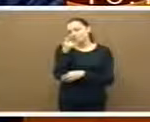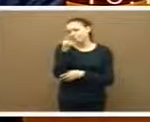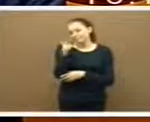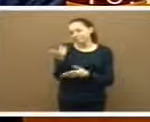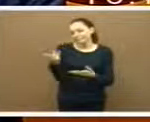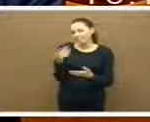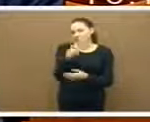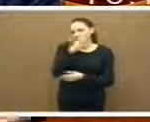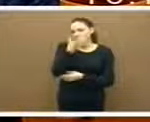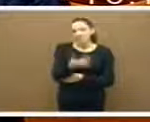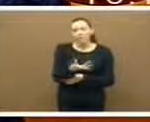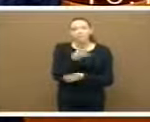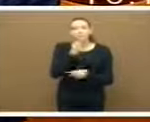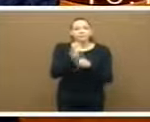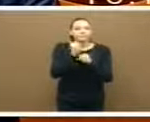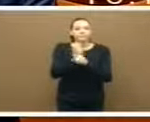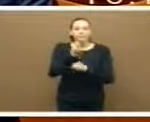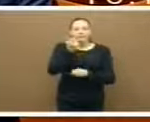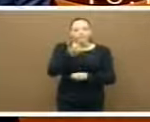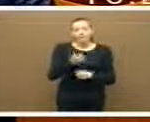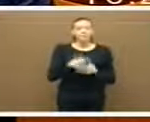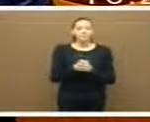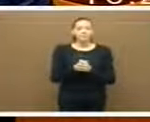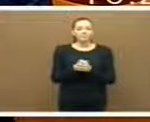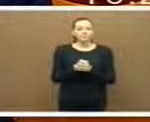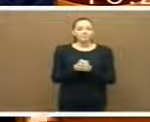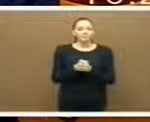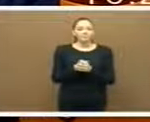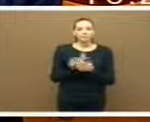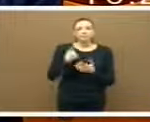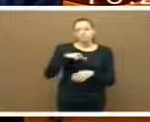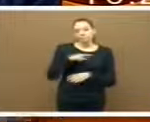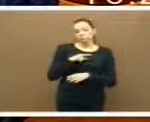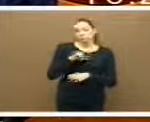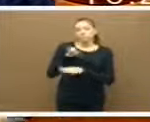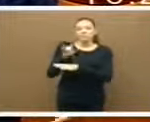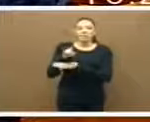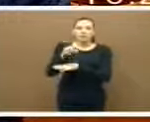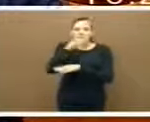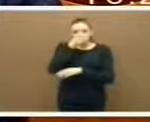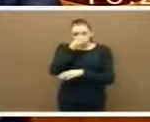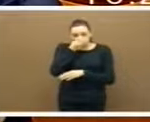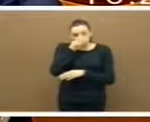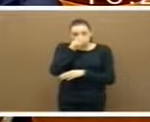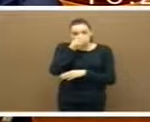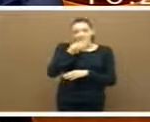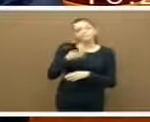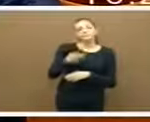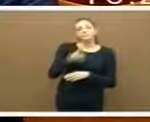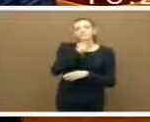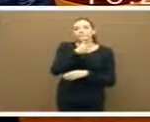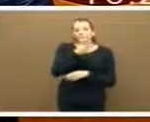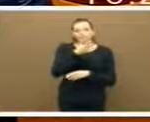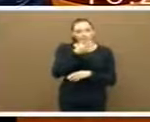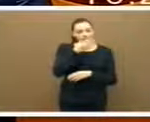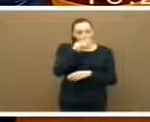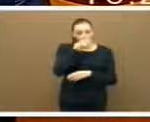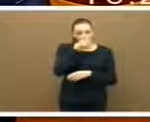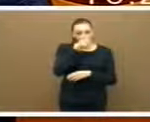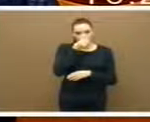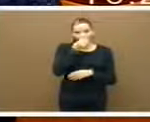suficiente, que hemos perdido mucho tiempo y que hemos defraudado la confianza de los extremeños. Pues la verdad que ustedes, señores del Partido